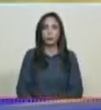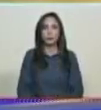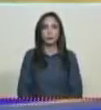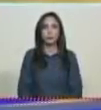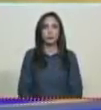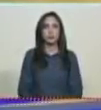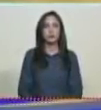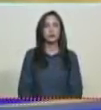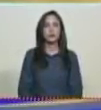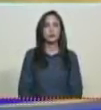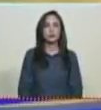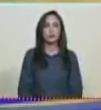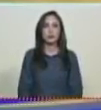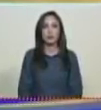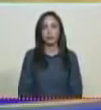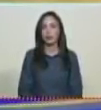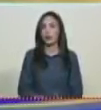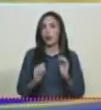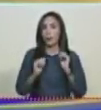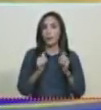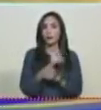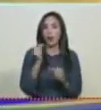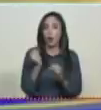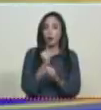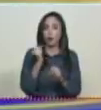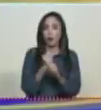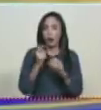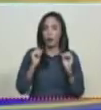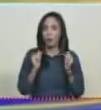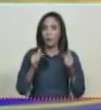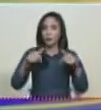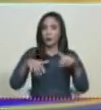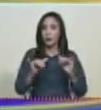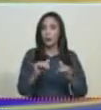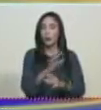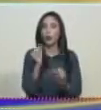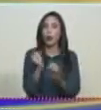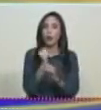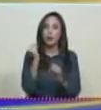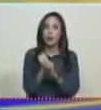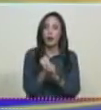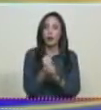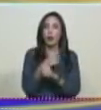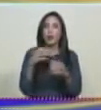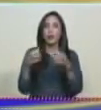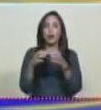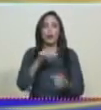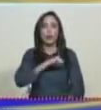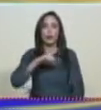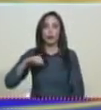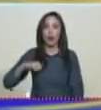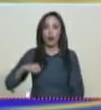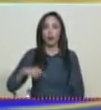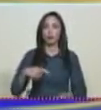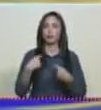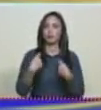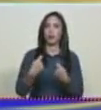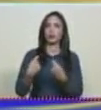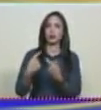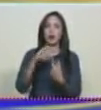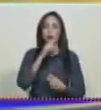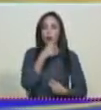Este es apenas el arranque y arranco con los trabajadores de mi patria, con los trabajadores del sector privado,